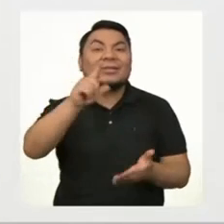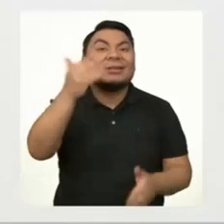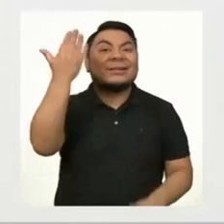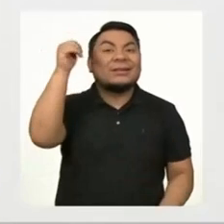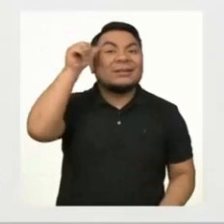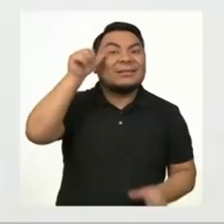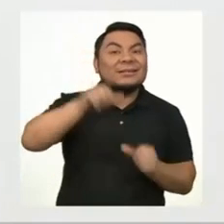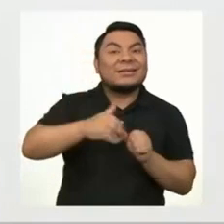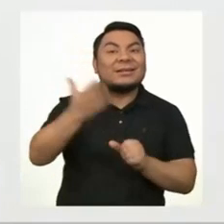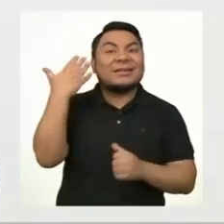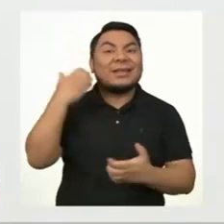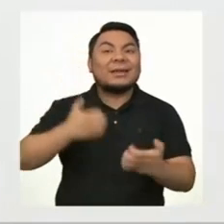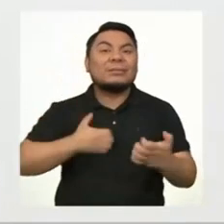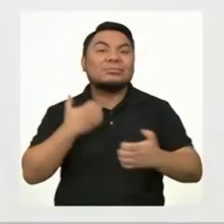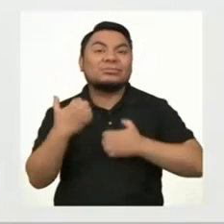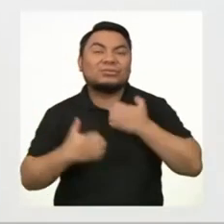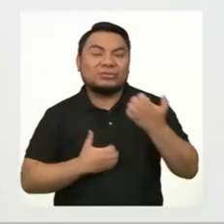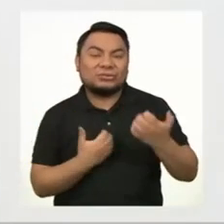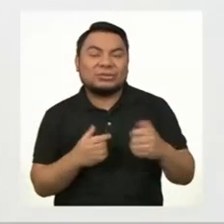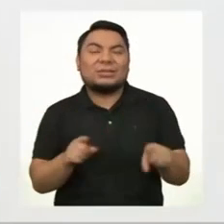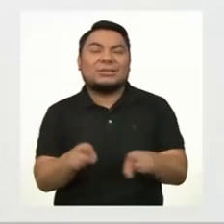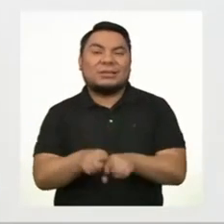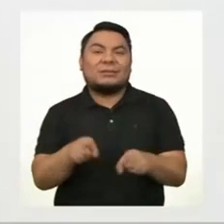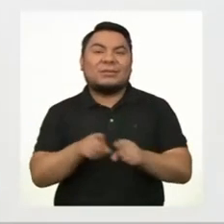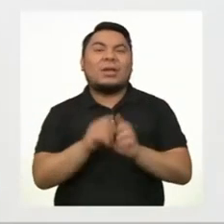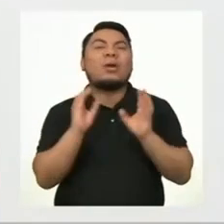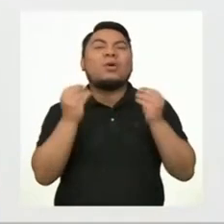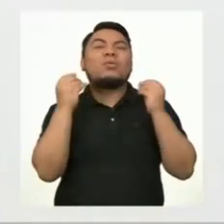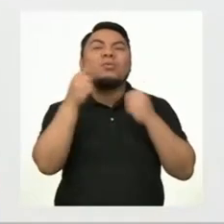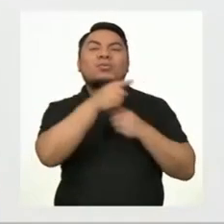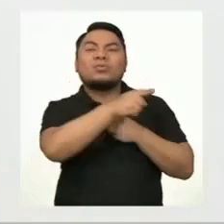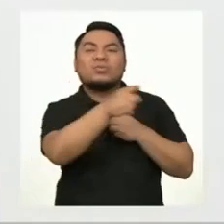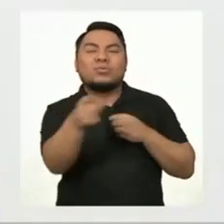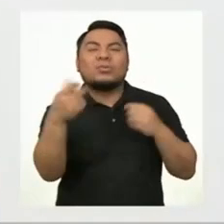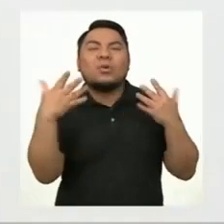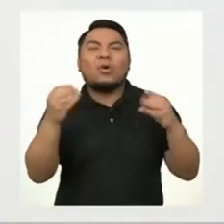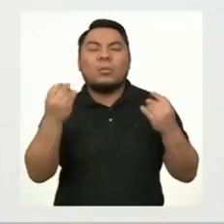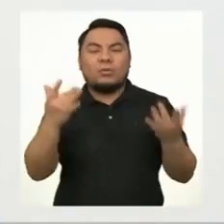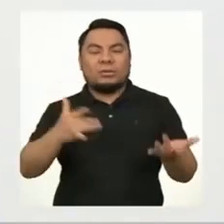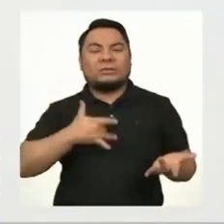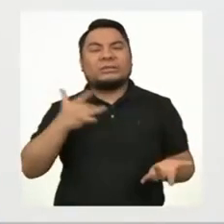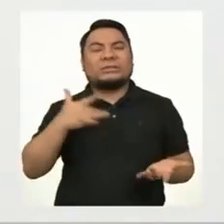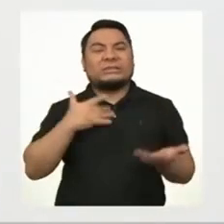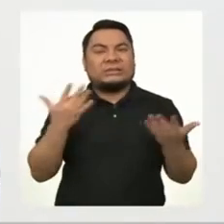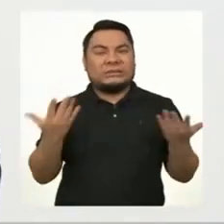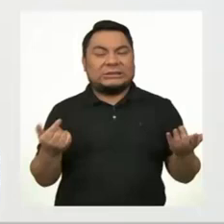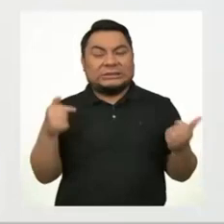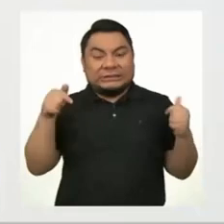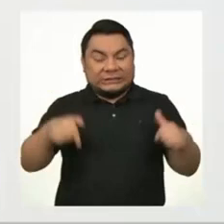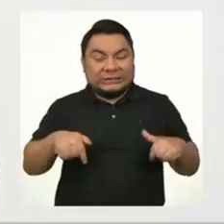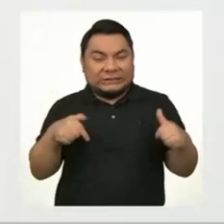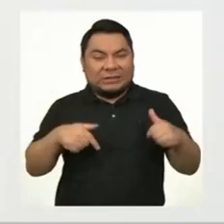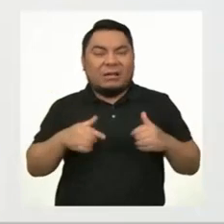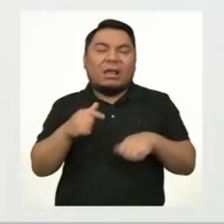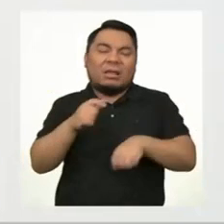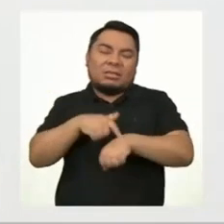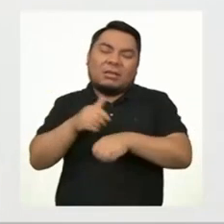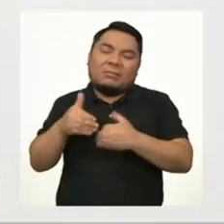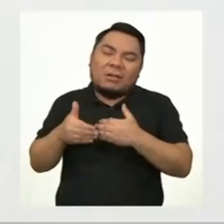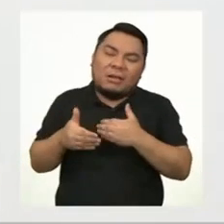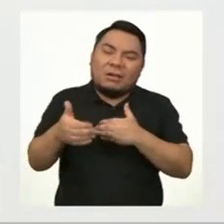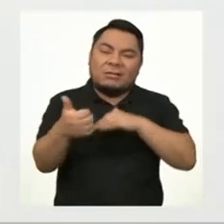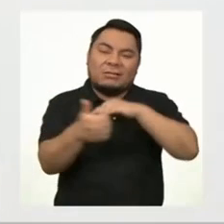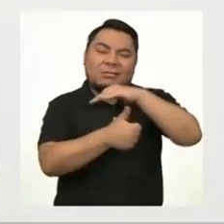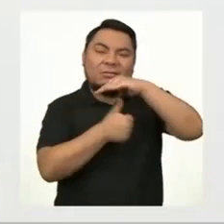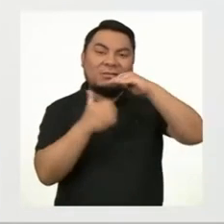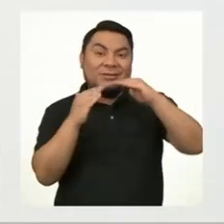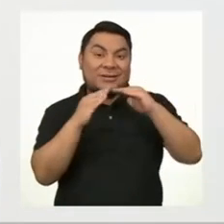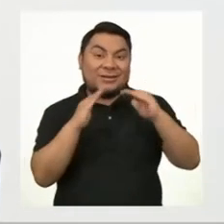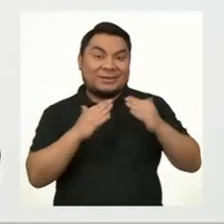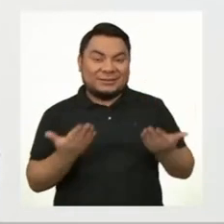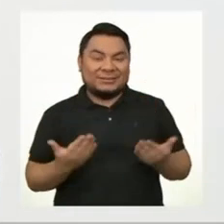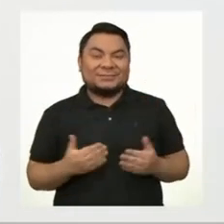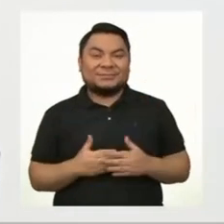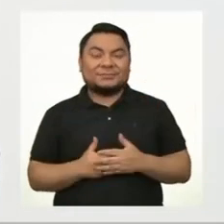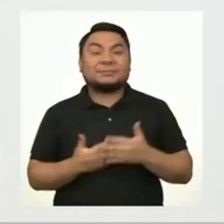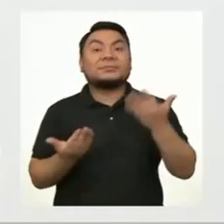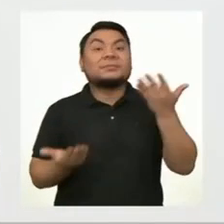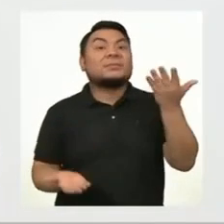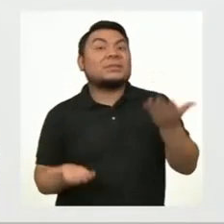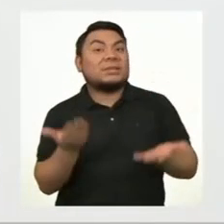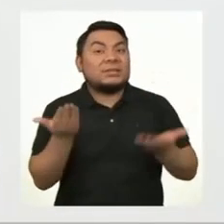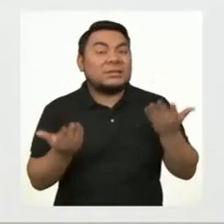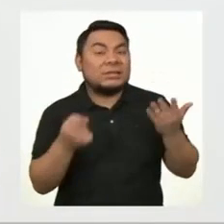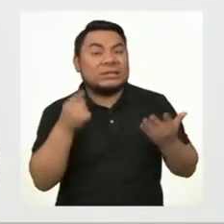las emociones y también cómo ustedes se han estado sintiendo en este largo periodo de aislamiento.